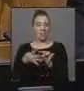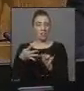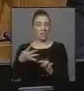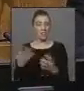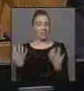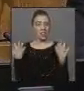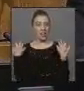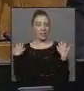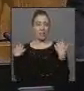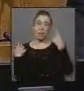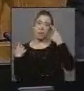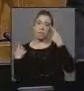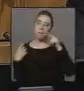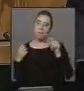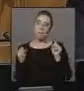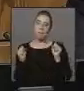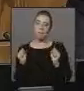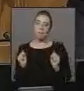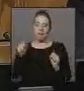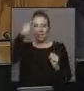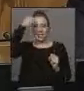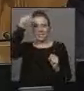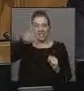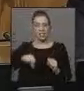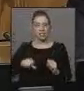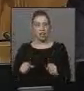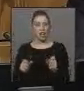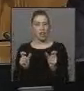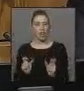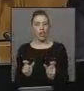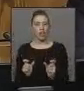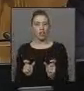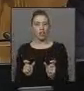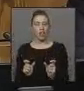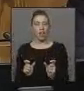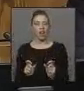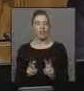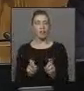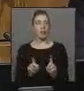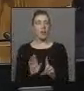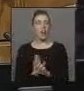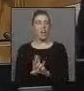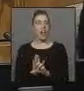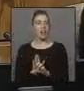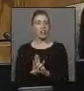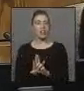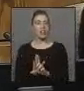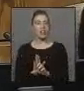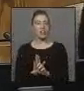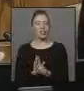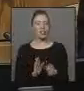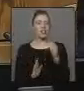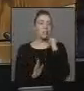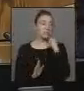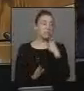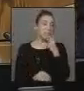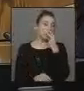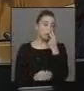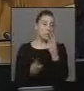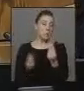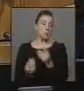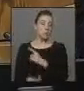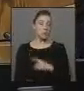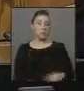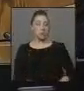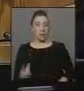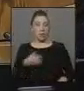de atribuciones para poder penalizar o controlar estos tipos de actos ilegales a los que frecuentemente hemos visto, y aquí ya varios